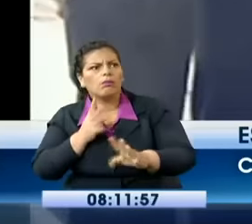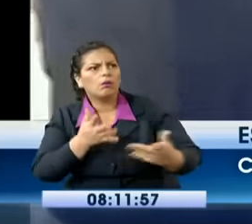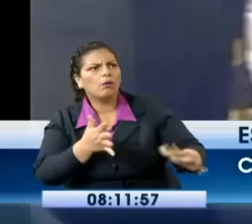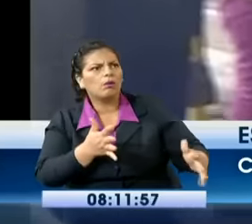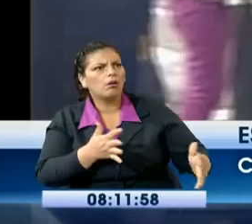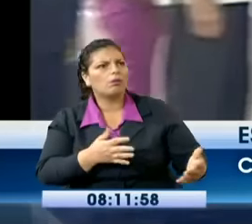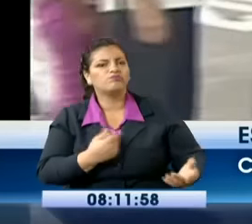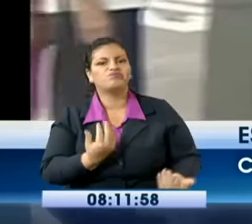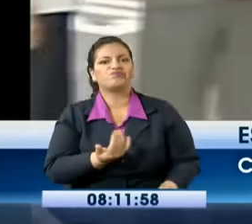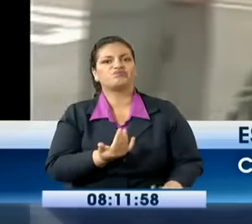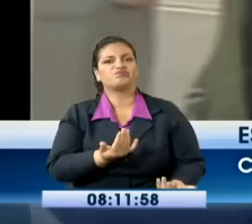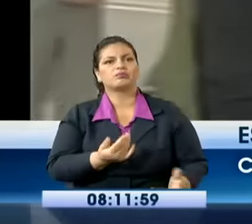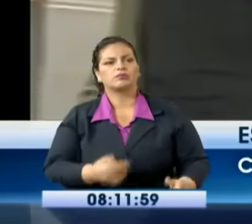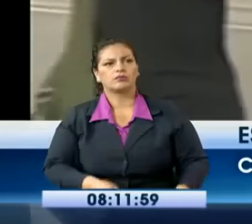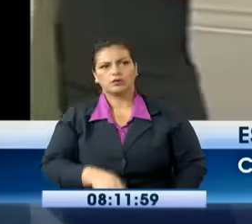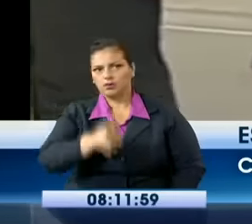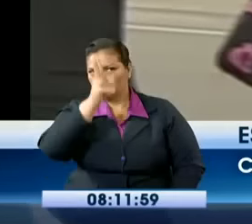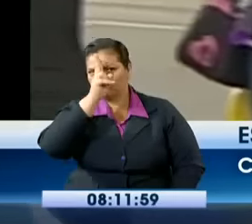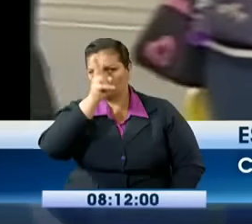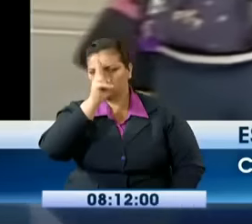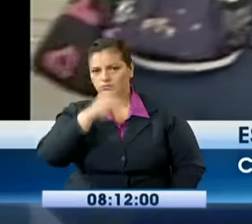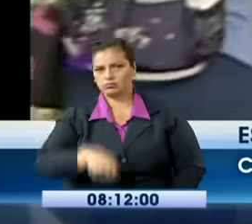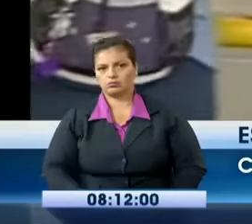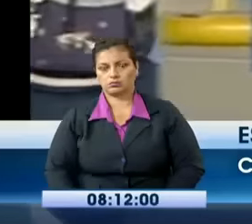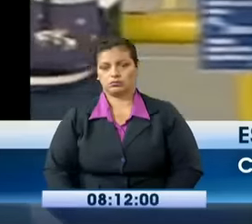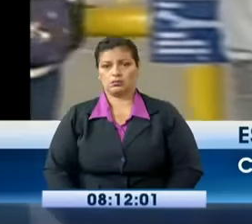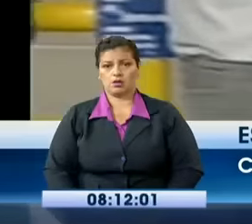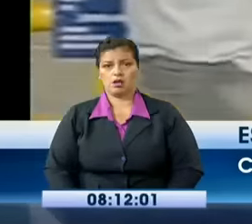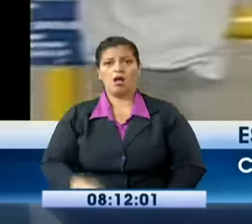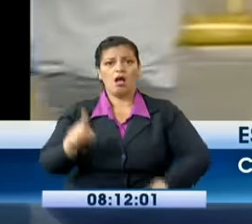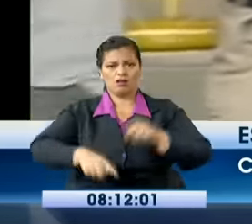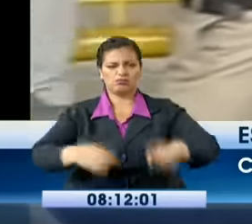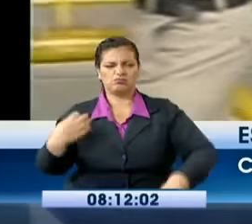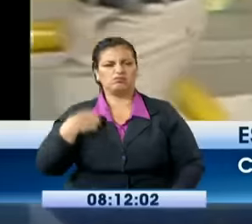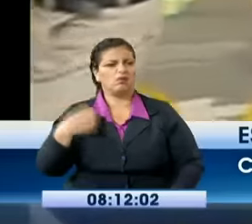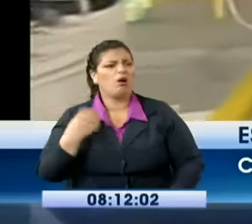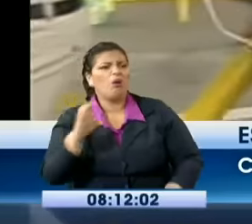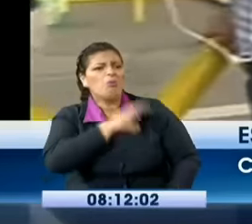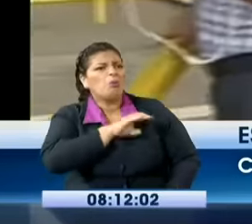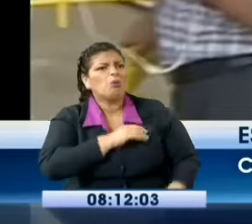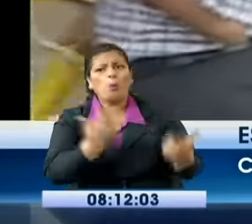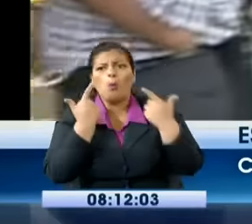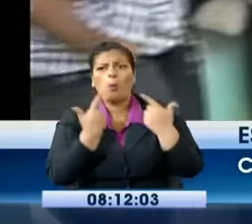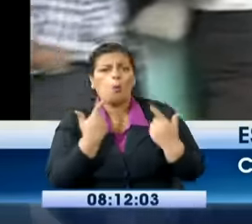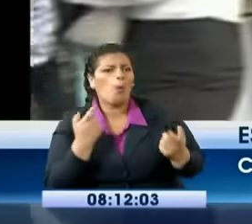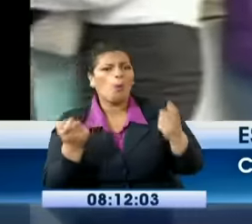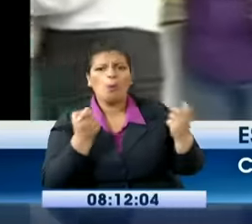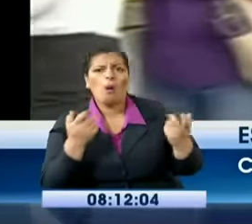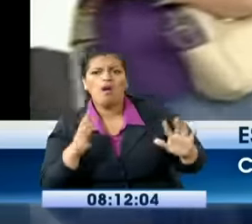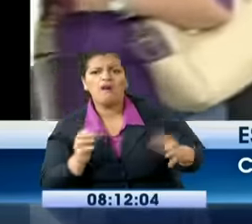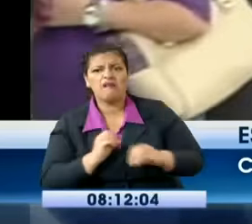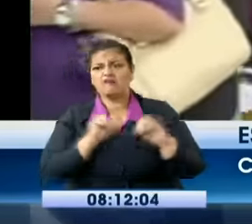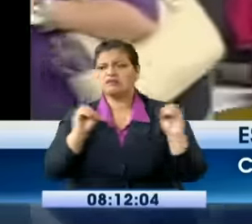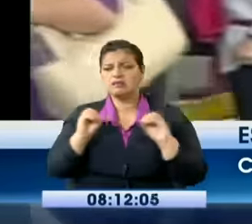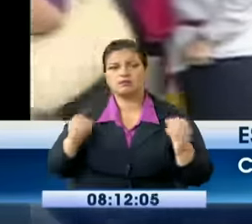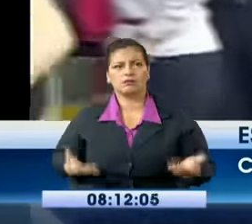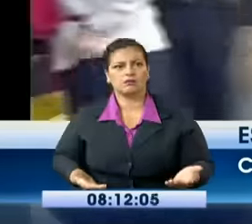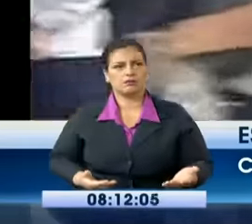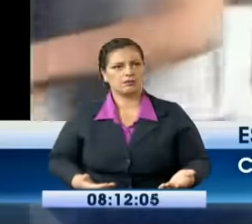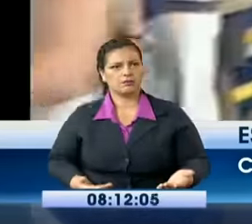policía? Exacto. ¿Ah? Entonces somos buenos para quejarnos, claro. Pero no para actuar cuando somos lo tenemos buenos. Me preocupa que árbol